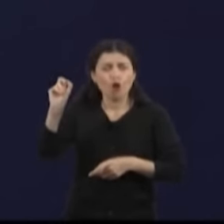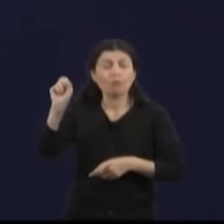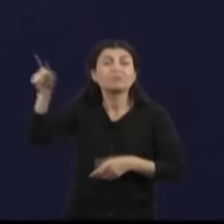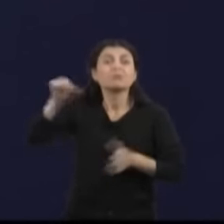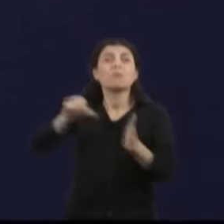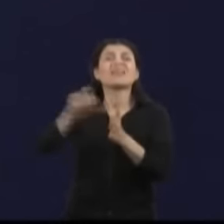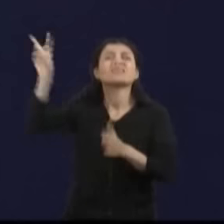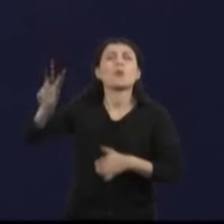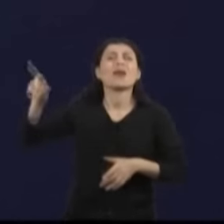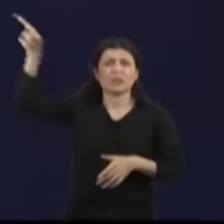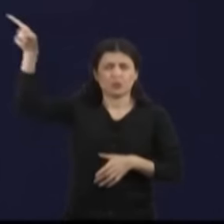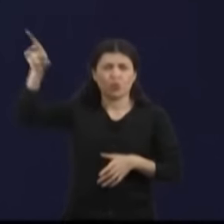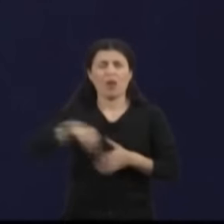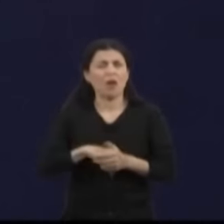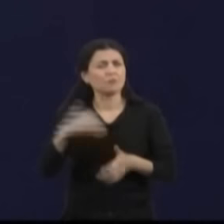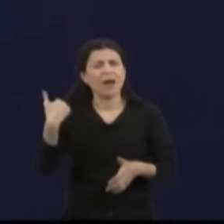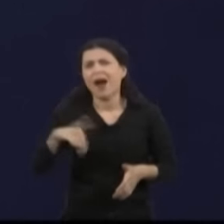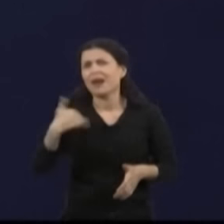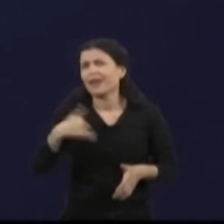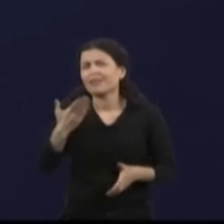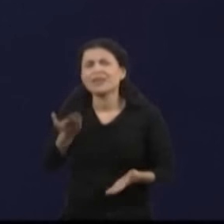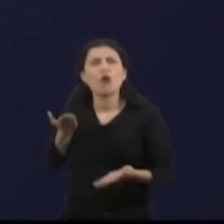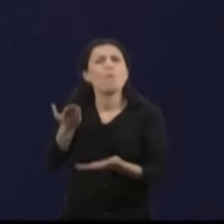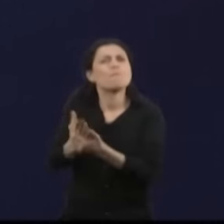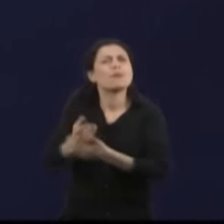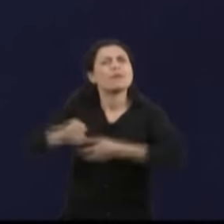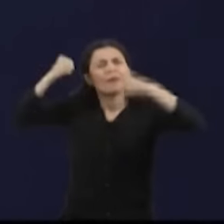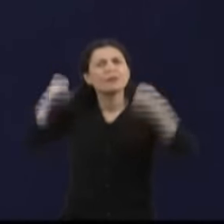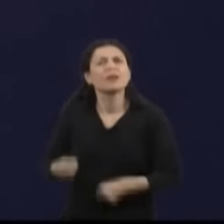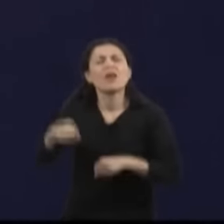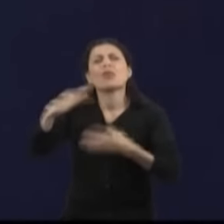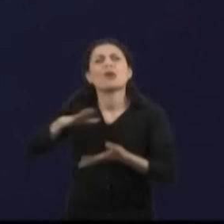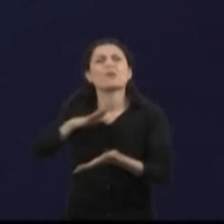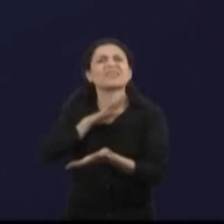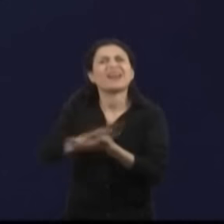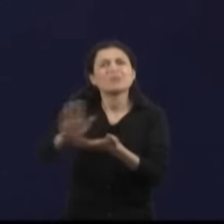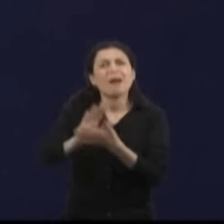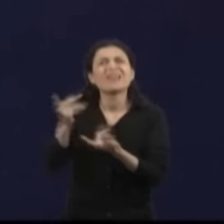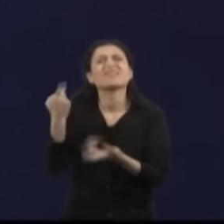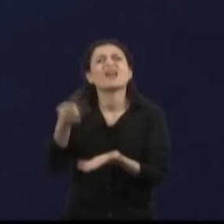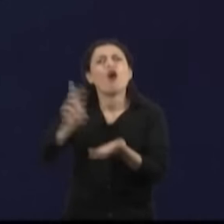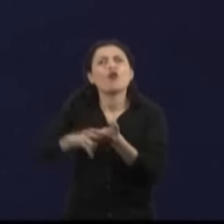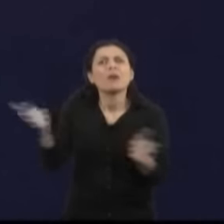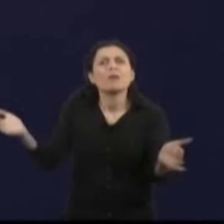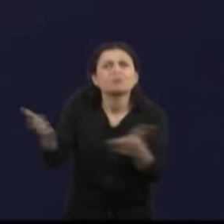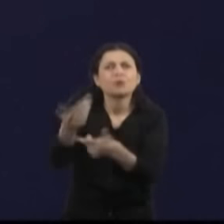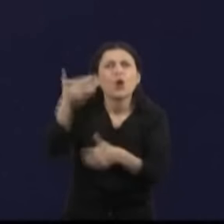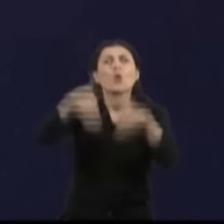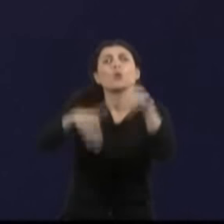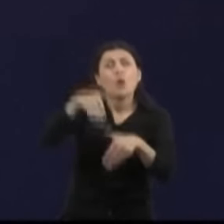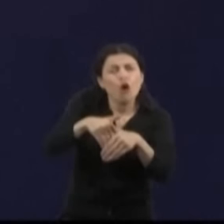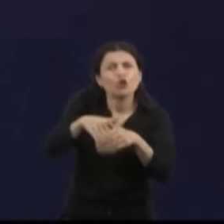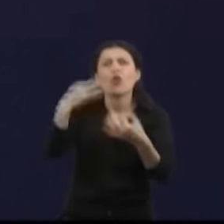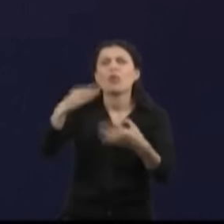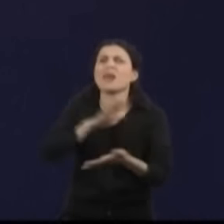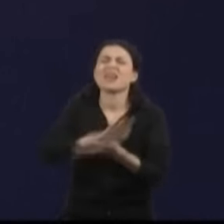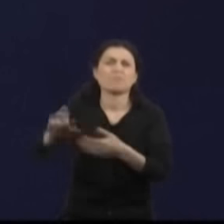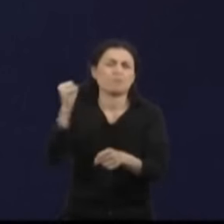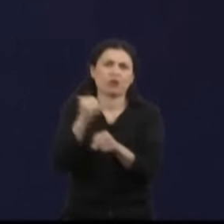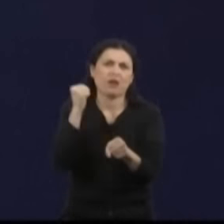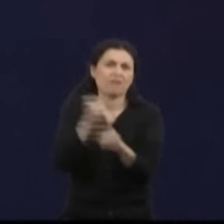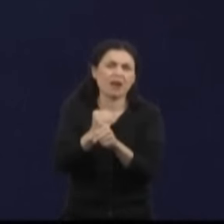Venezuela. Argentina exige total transparencia del recuento de votos. No vamos a convalidar ningún